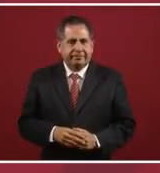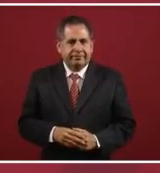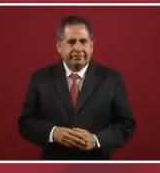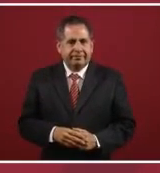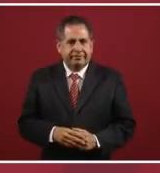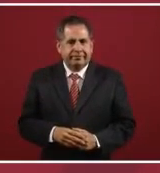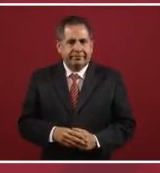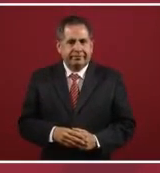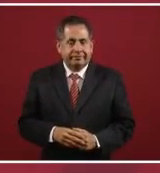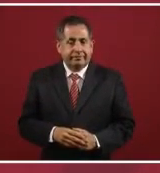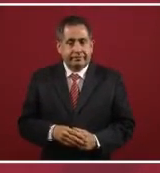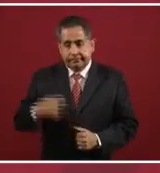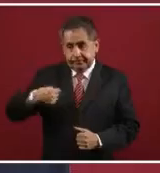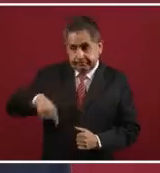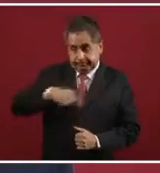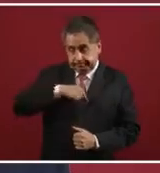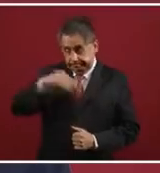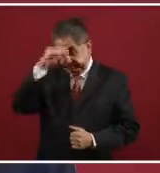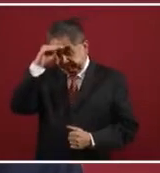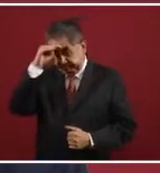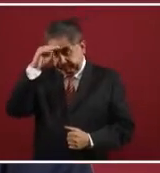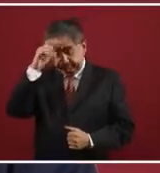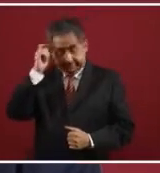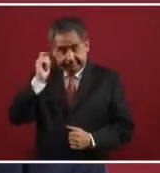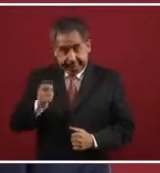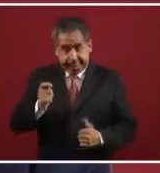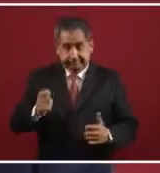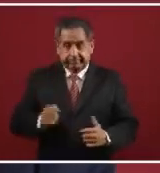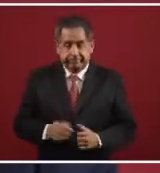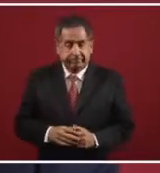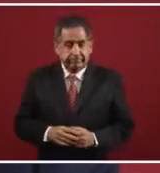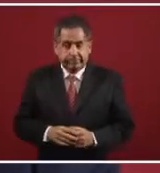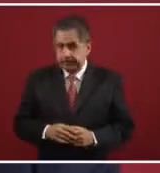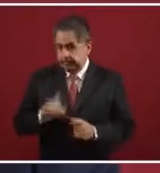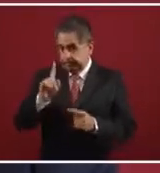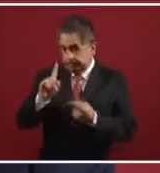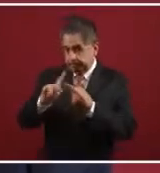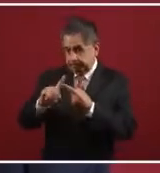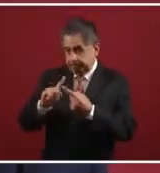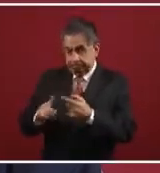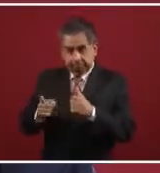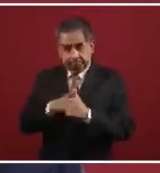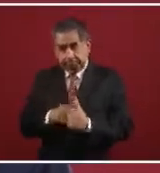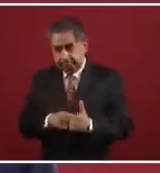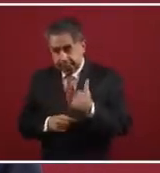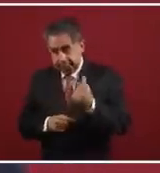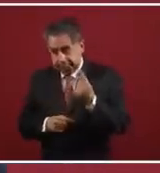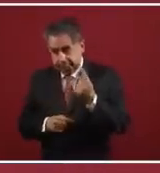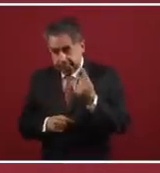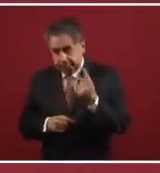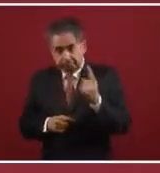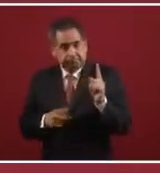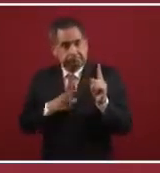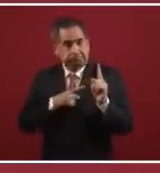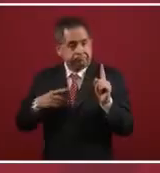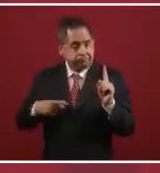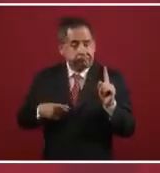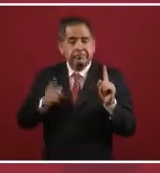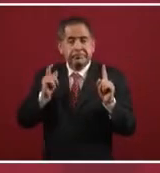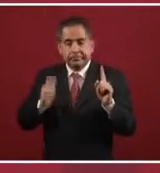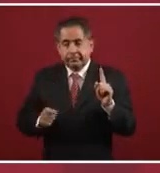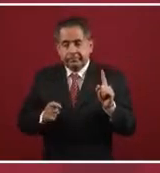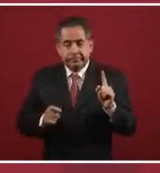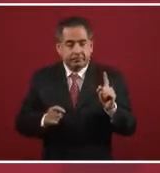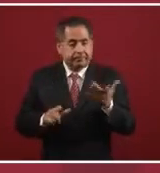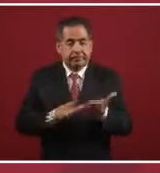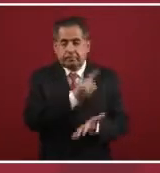Lo que consideramos nosotros es que, primero, tiene que haber un auténtico